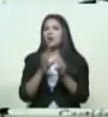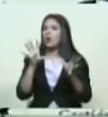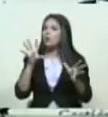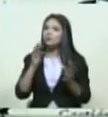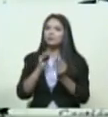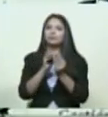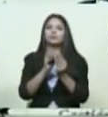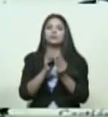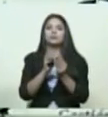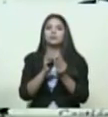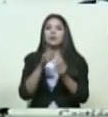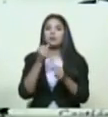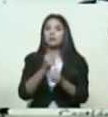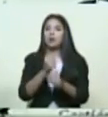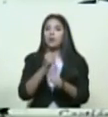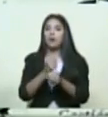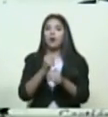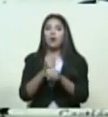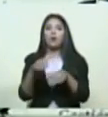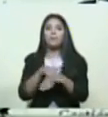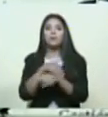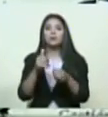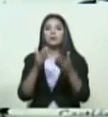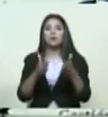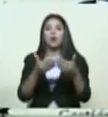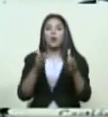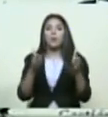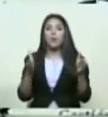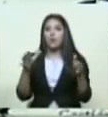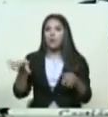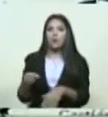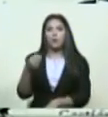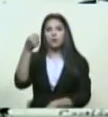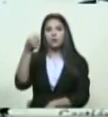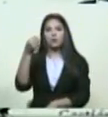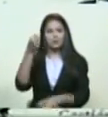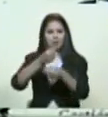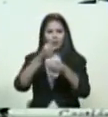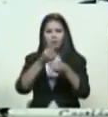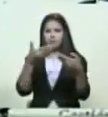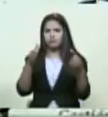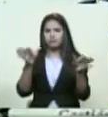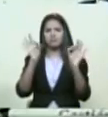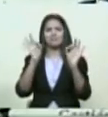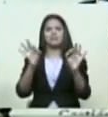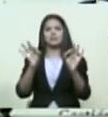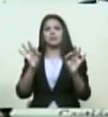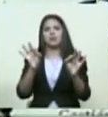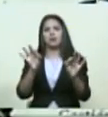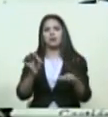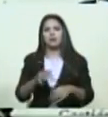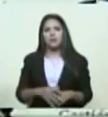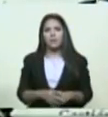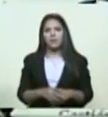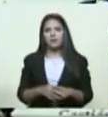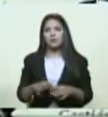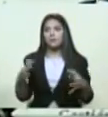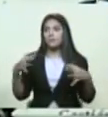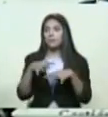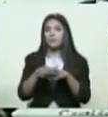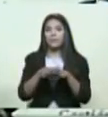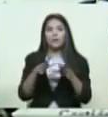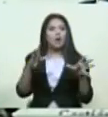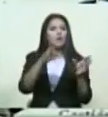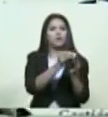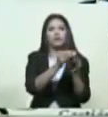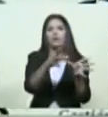simplificar la función del Ministerio Público, optimizar la función del Ministerio Público, fusionar lo que haya que fusionar